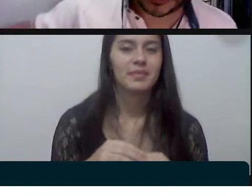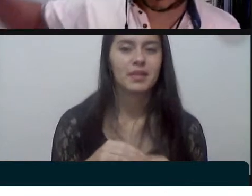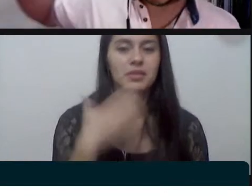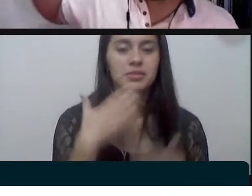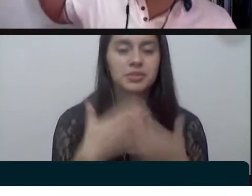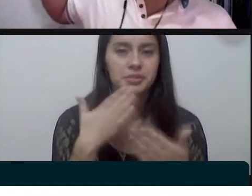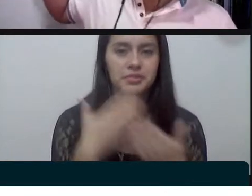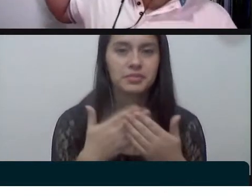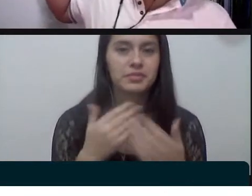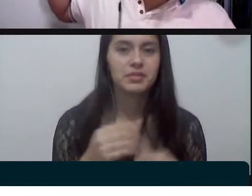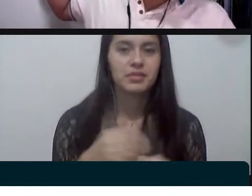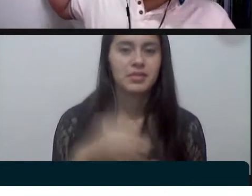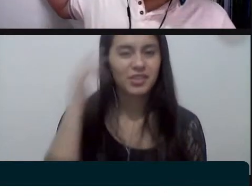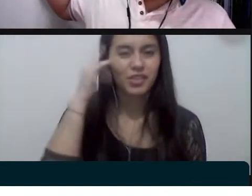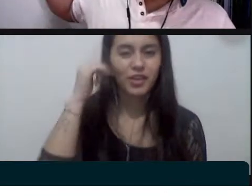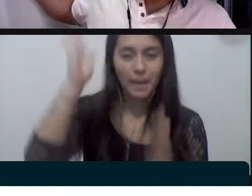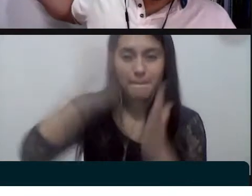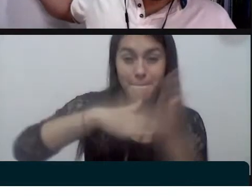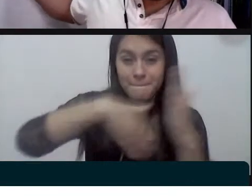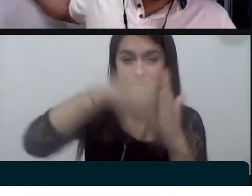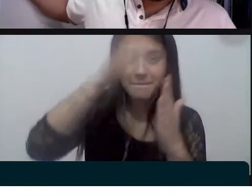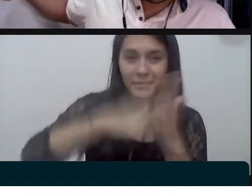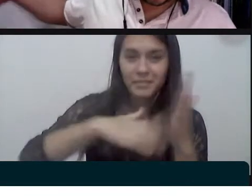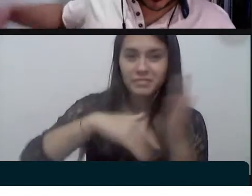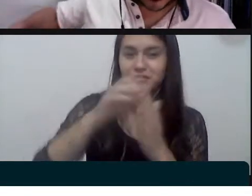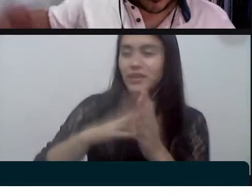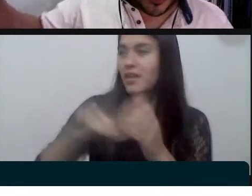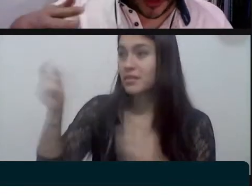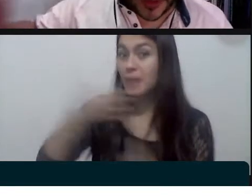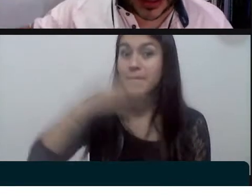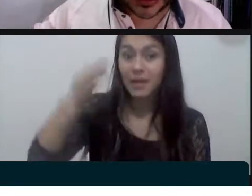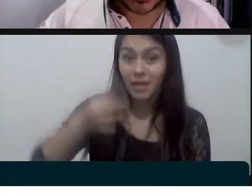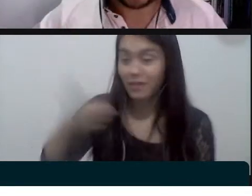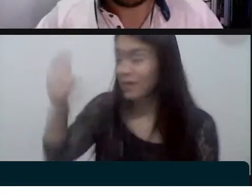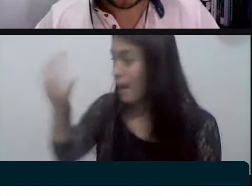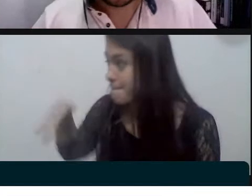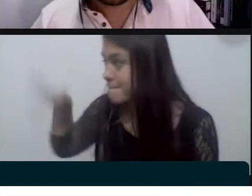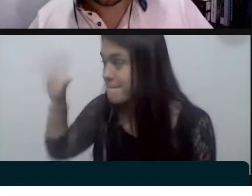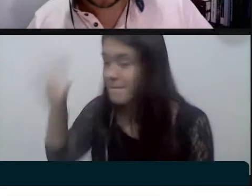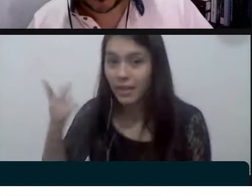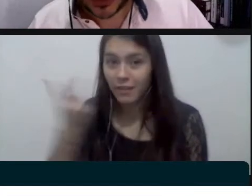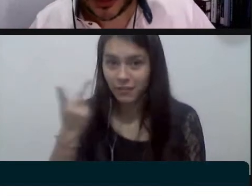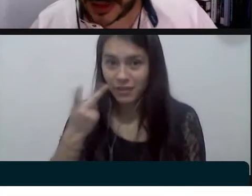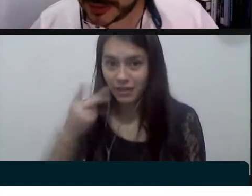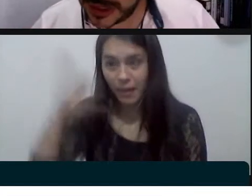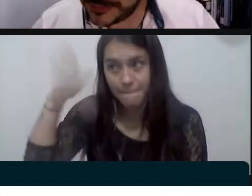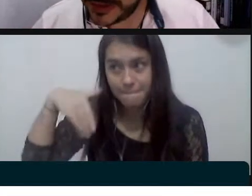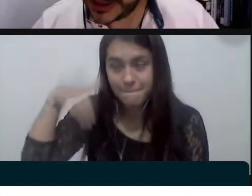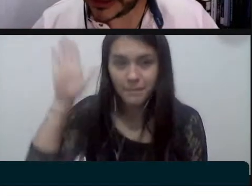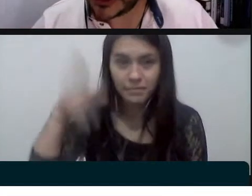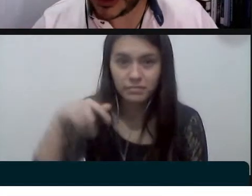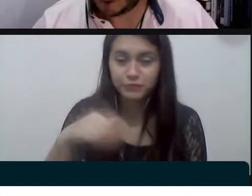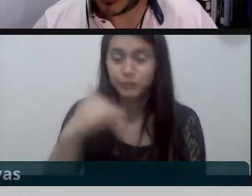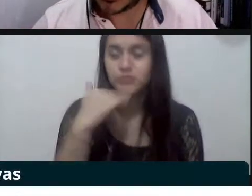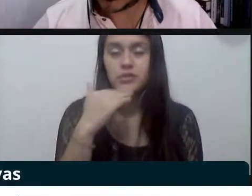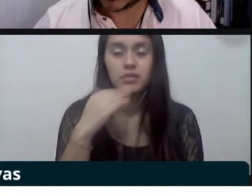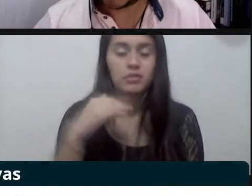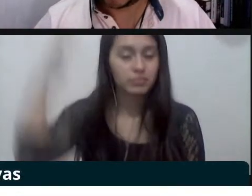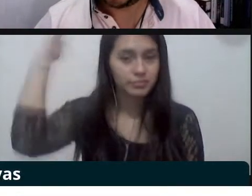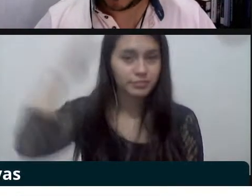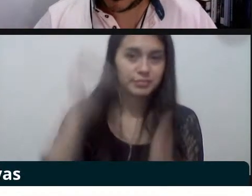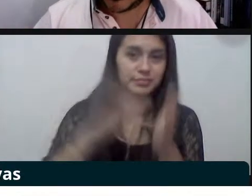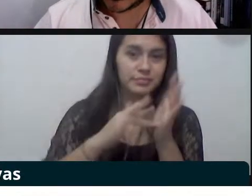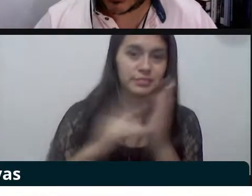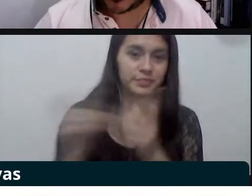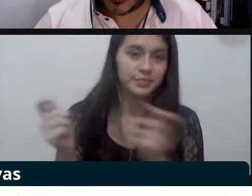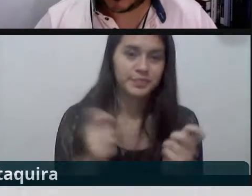estoy a punto de pintar esta pared, esto es una pared verdadera, no es ninguna, de puro verde y ponerme ahí una cosa ahí para que eso. Muy